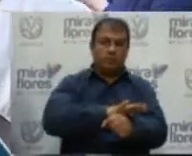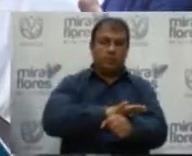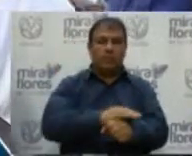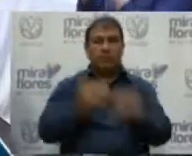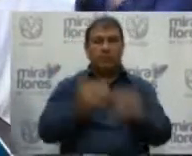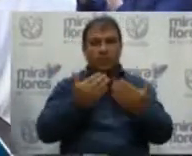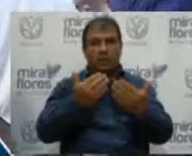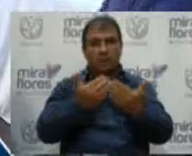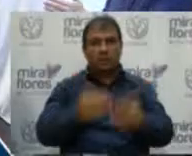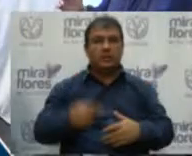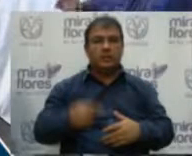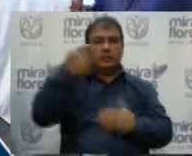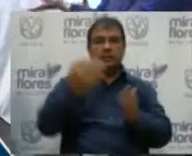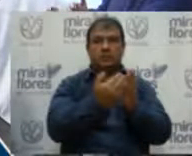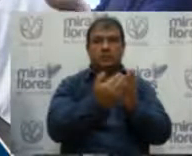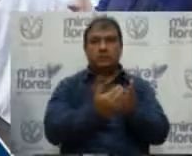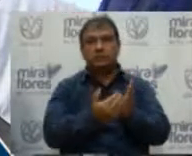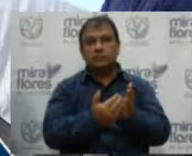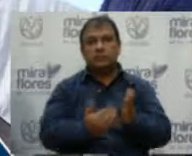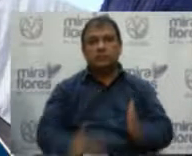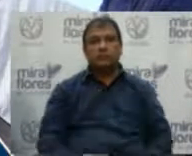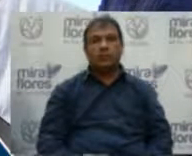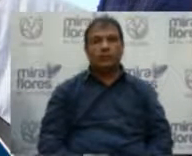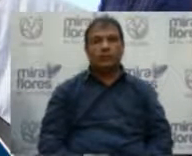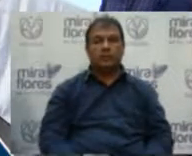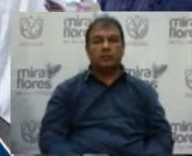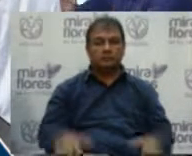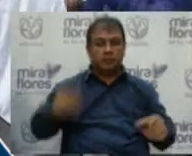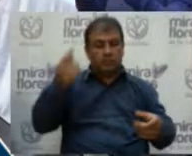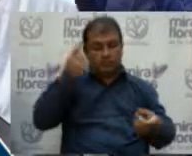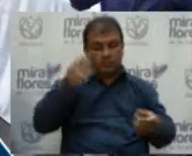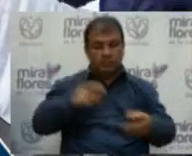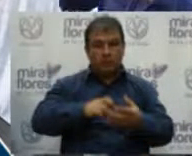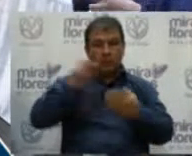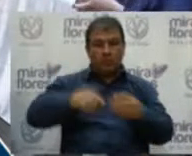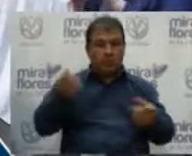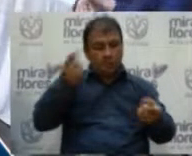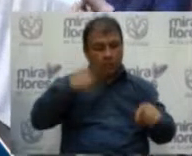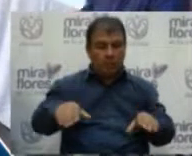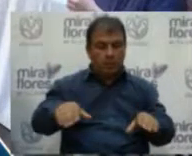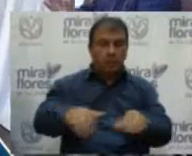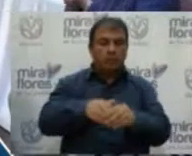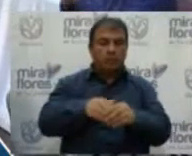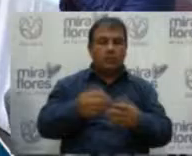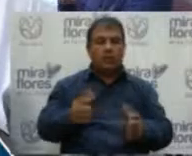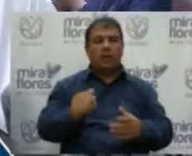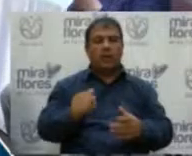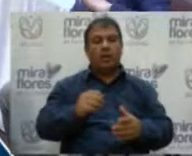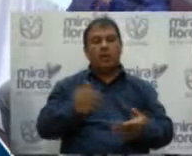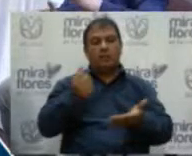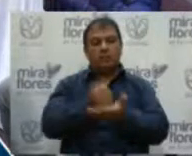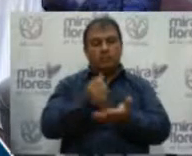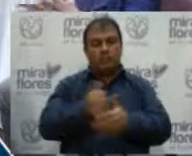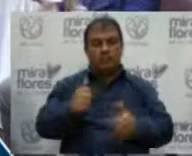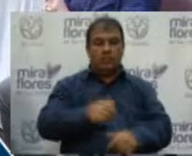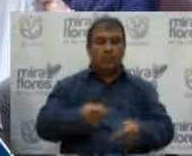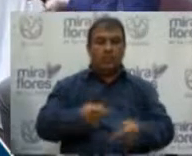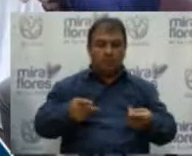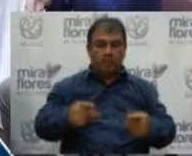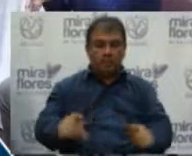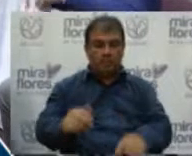Muchas gracias. Vamos al siguiente punto. Proyecto de acuerdo de Consejo que aprueba y autoriza al alcalde de Miraflores la suscripción